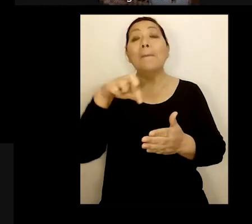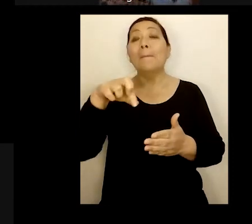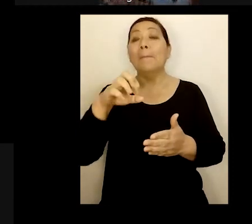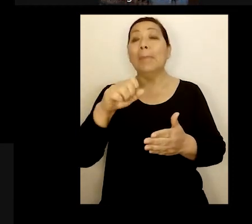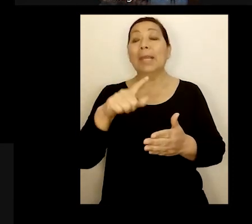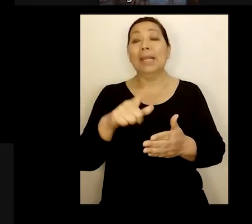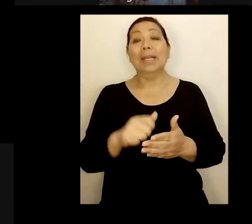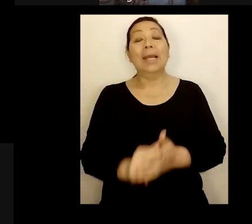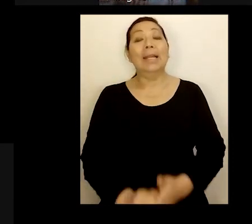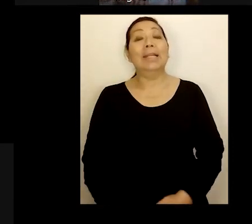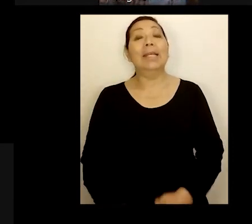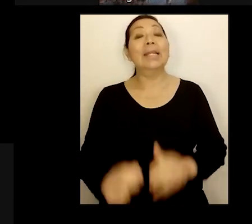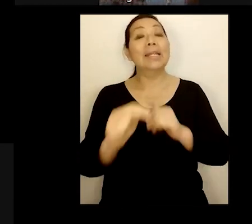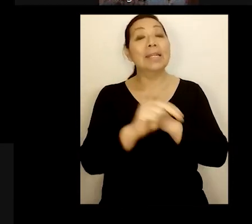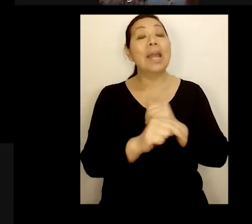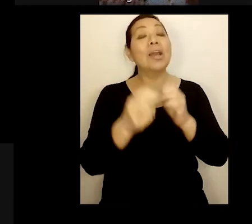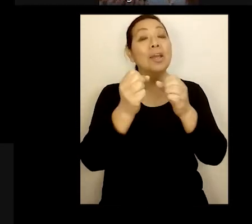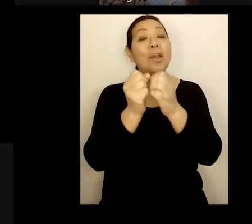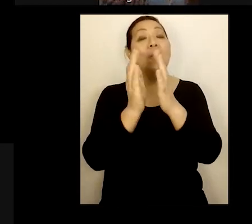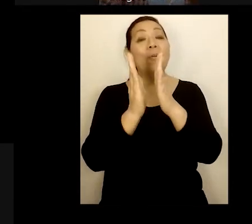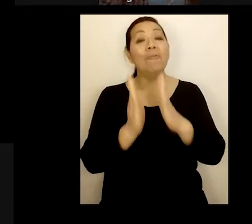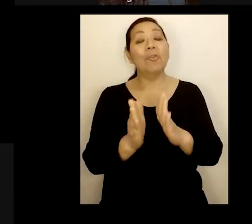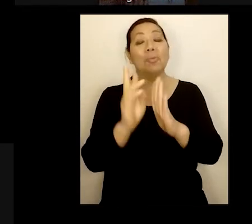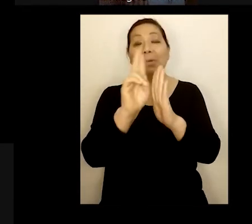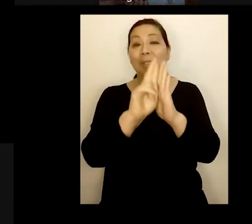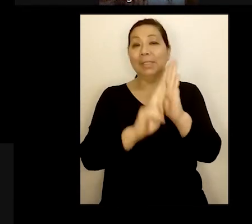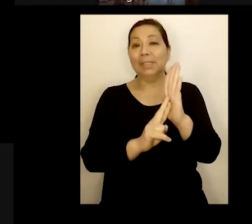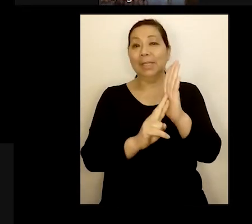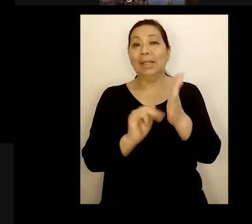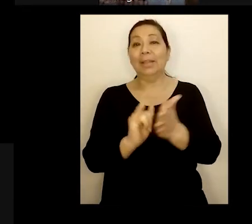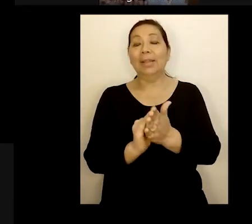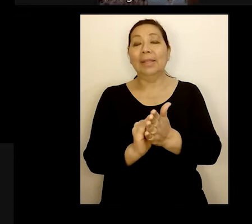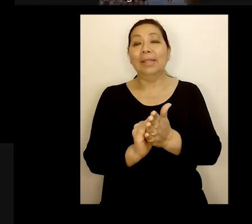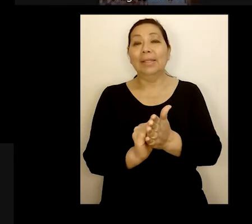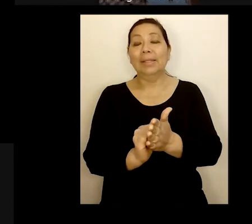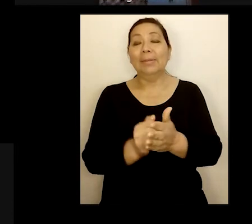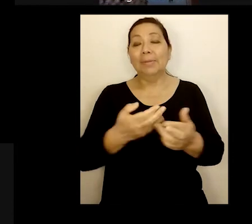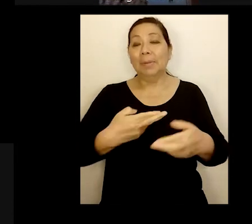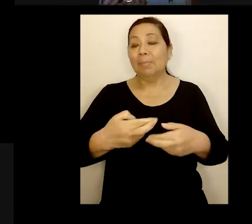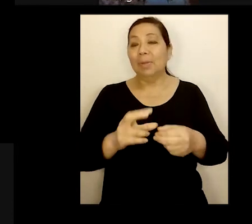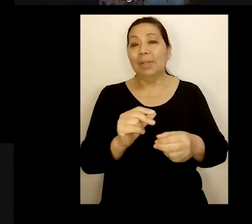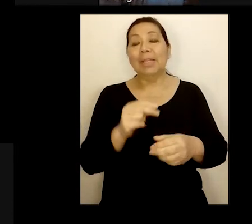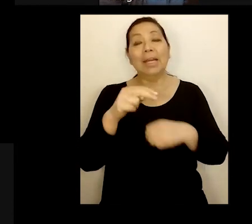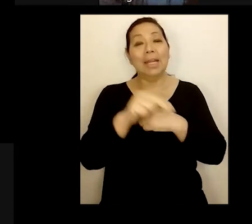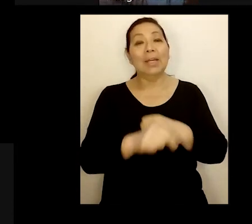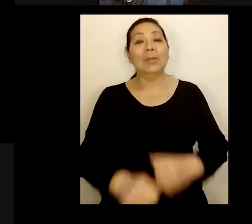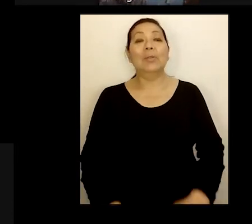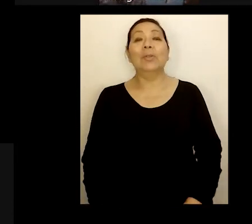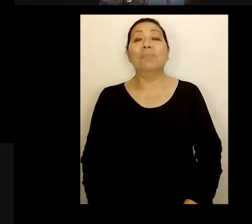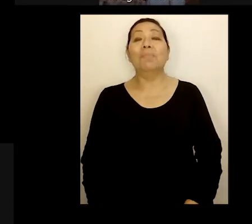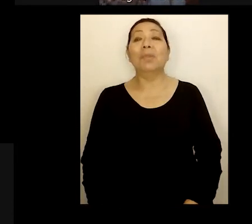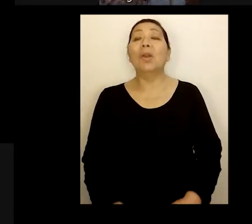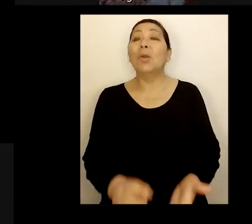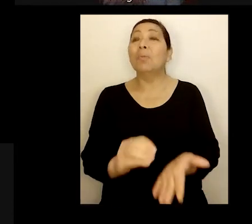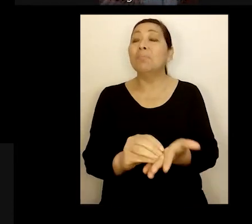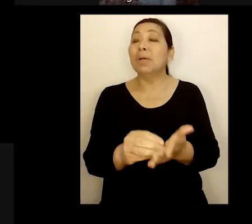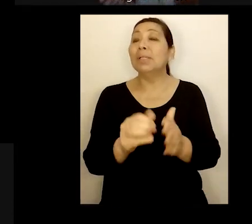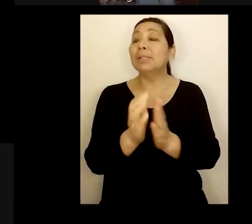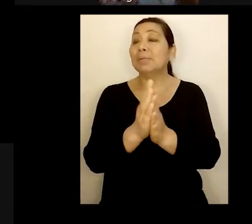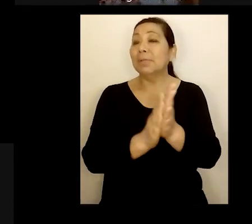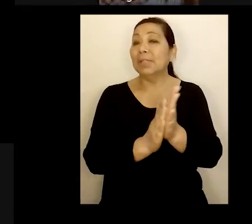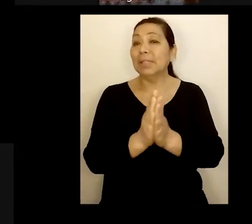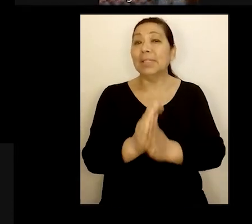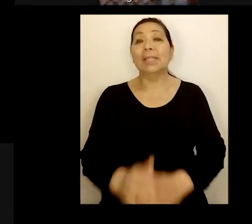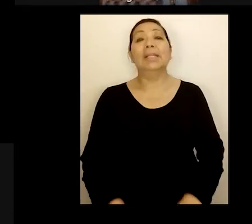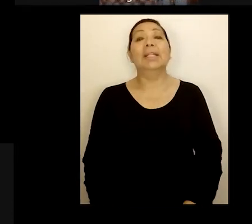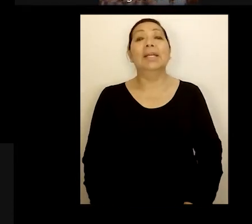Penal de Apelaciones Nacional, que confirma esta resolución que declaró infundada la excepción de improcedencia de la acción. Y los fundamentos del